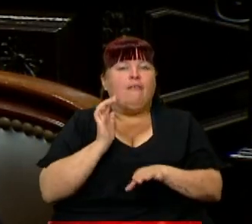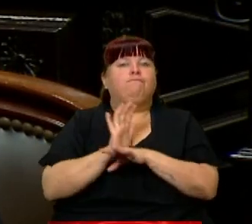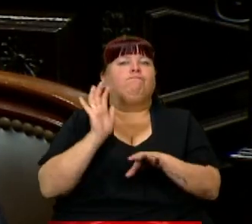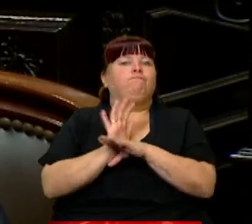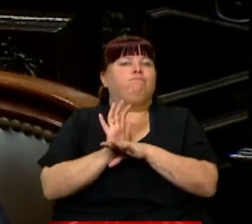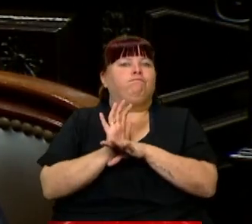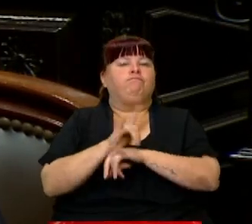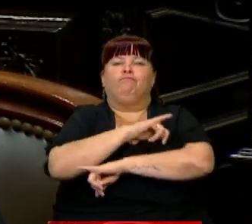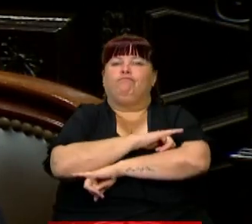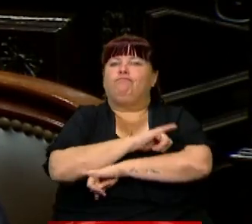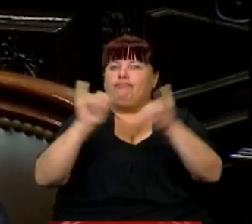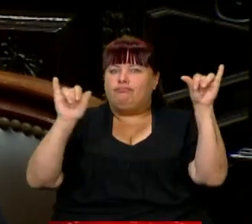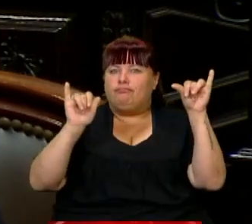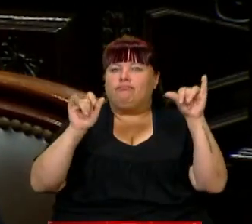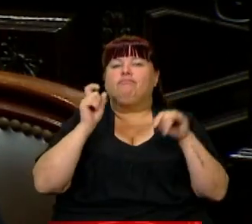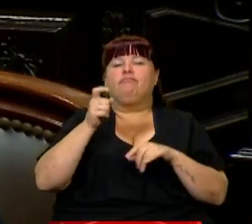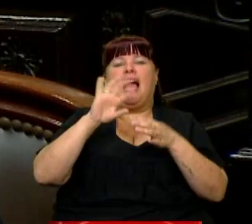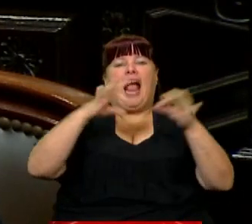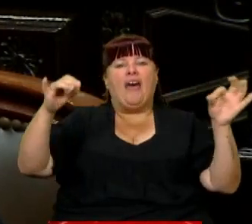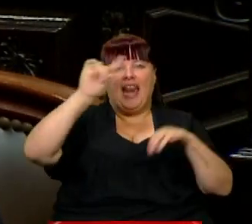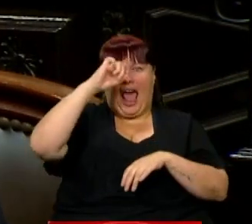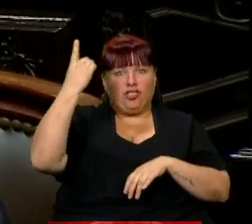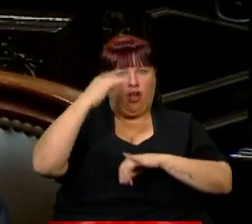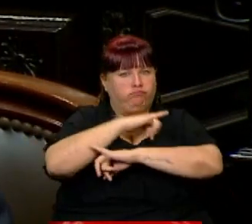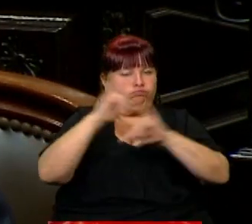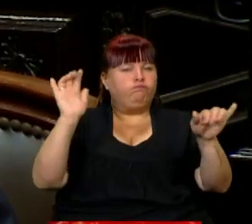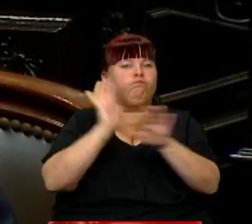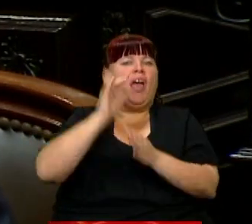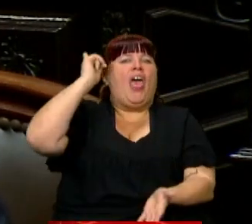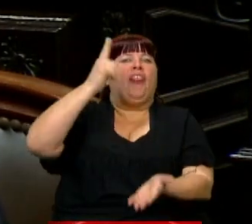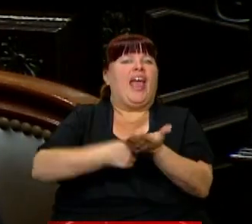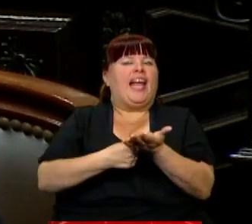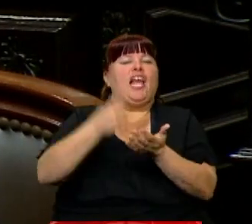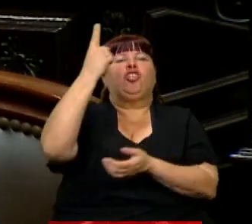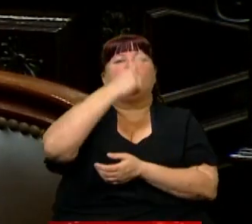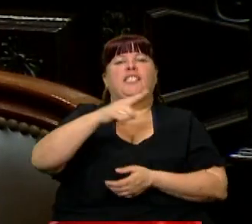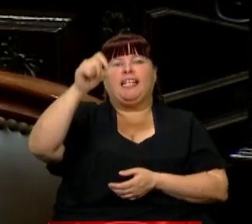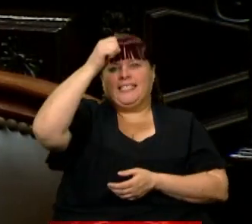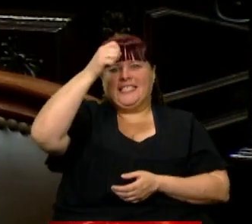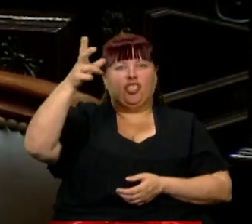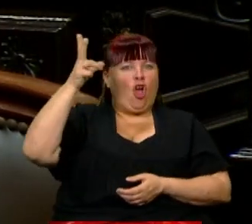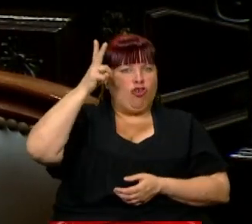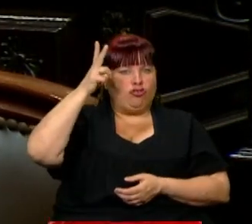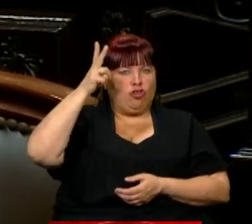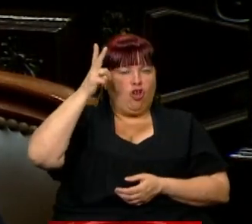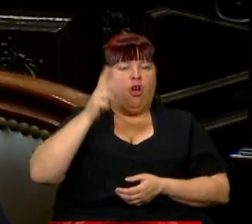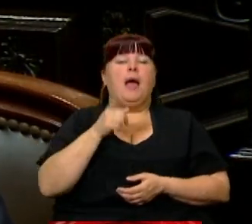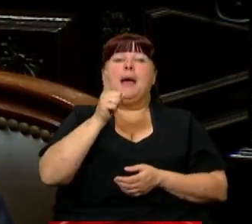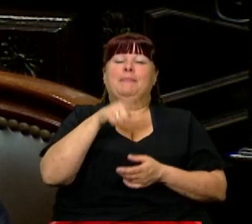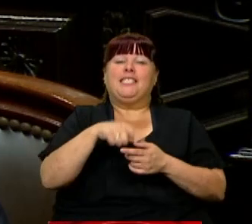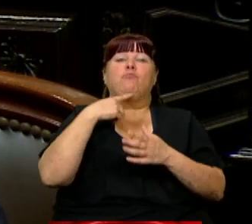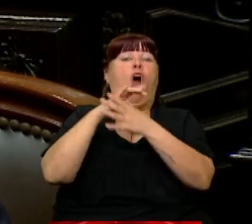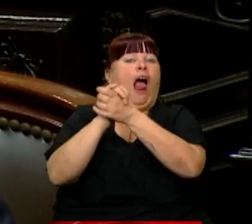sería anunciado por cadena nacional como el decreto 168,